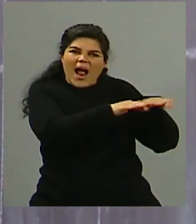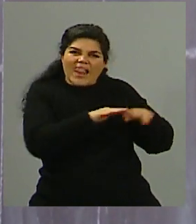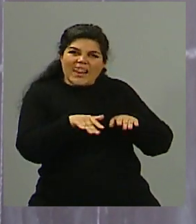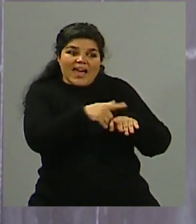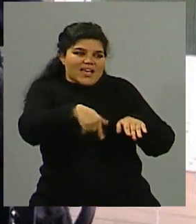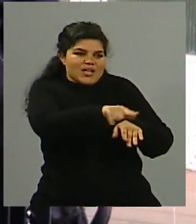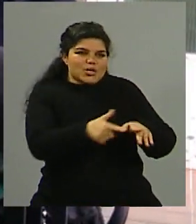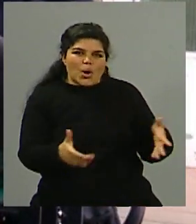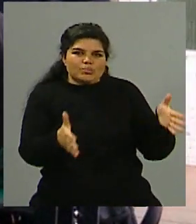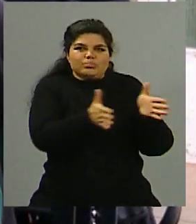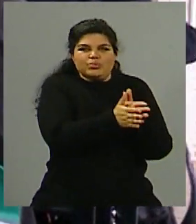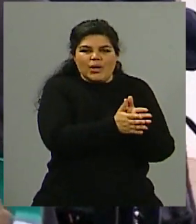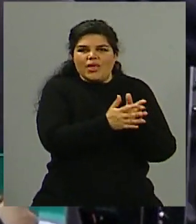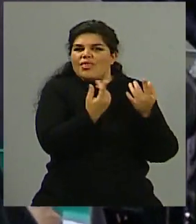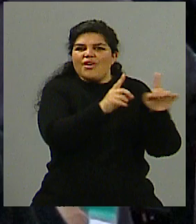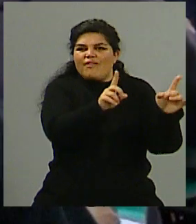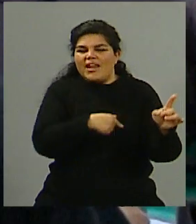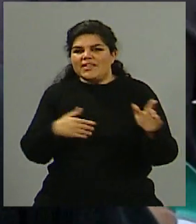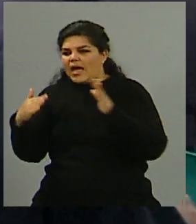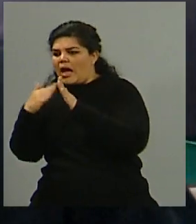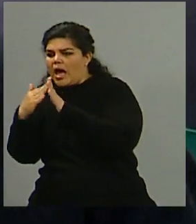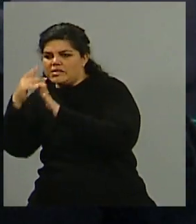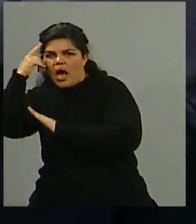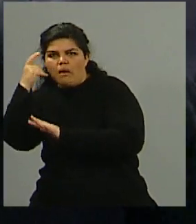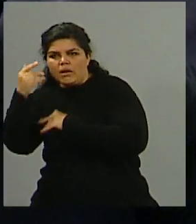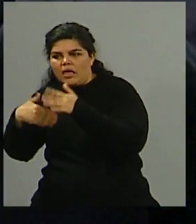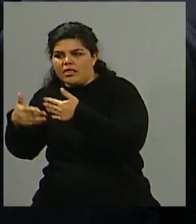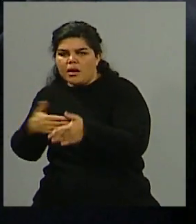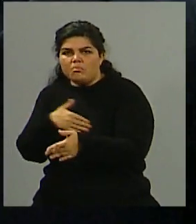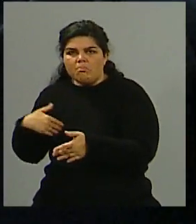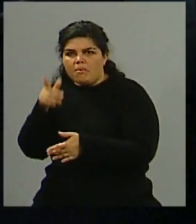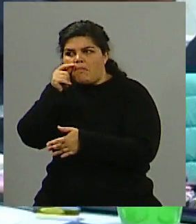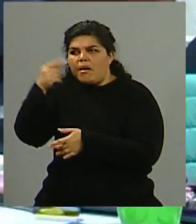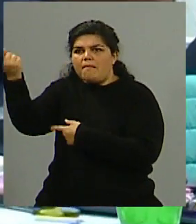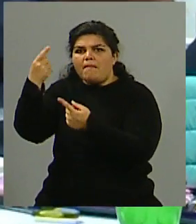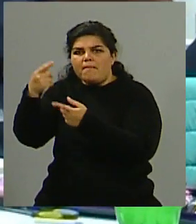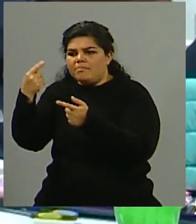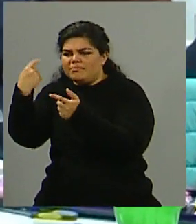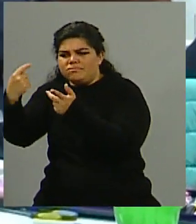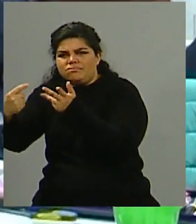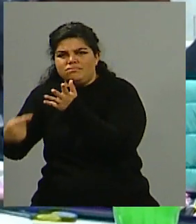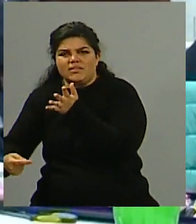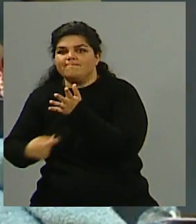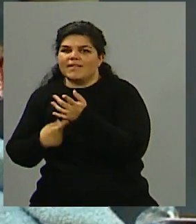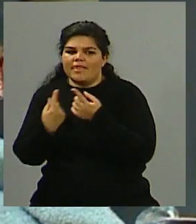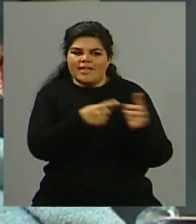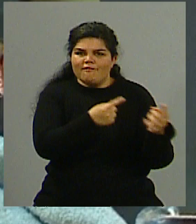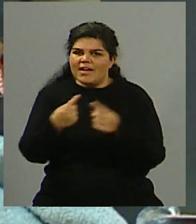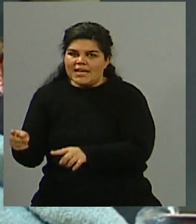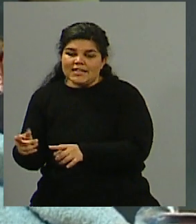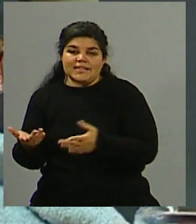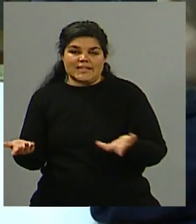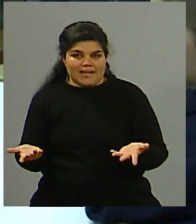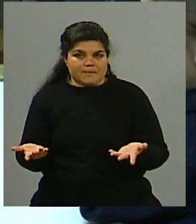de, digamos, de cambios, de modificaciones en distintos aspectos, digo,